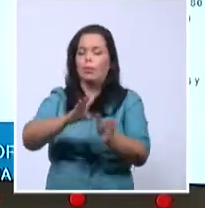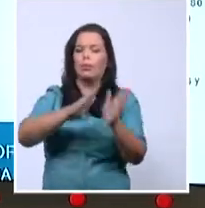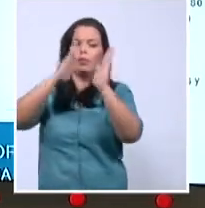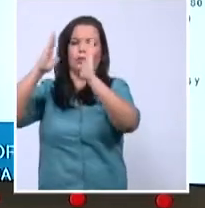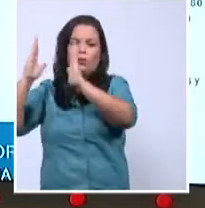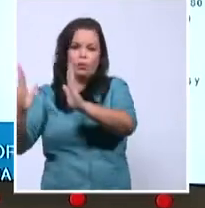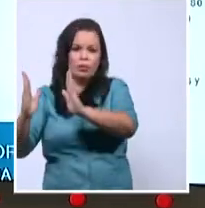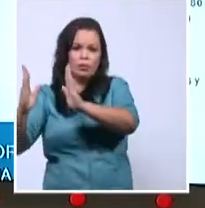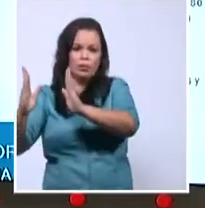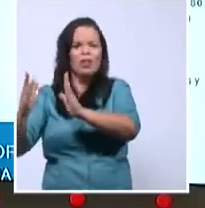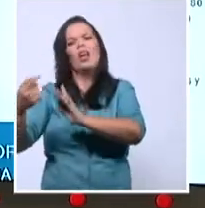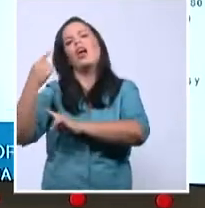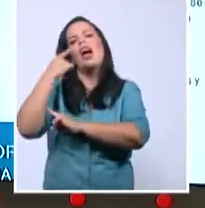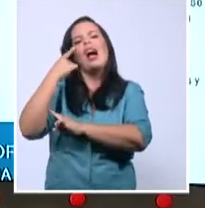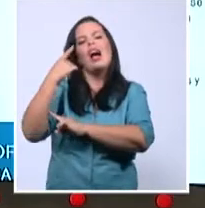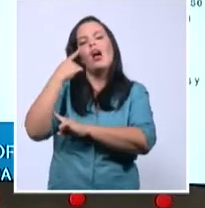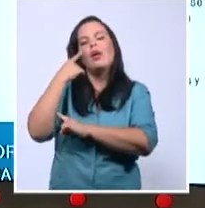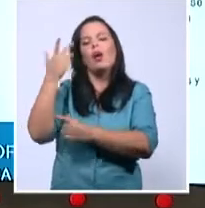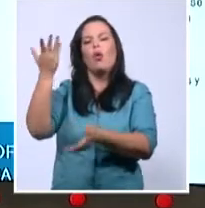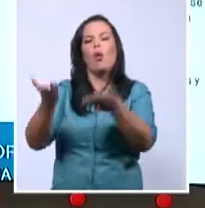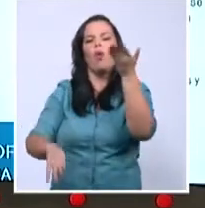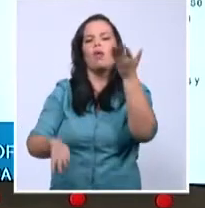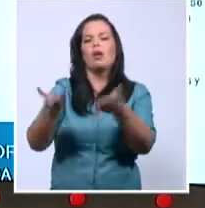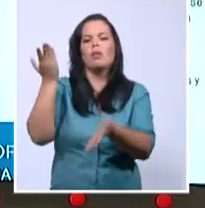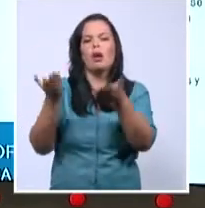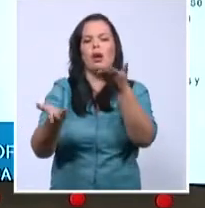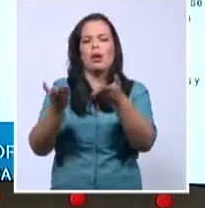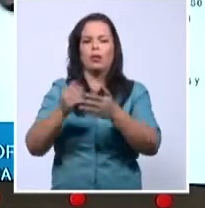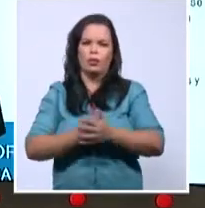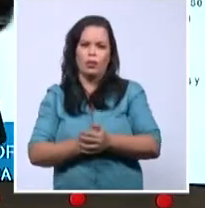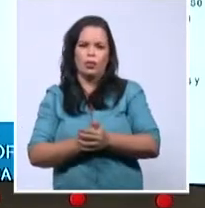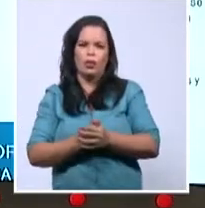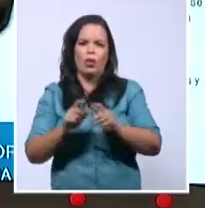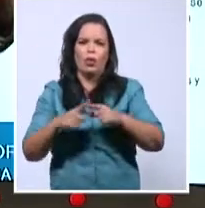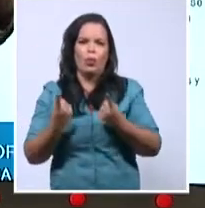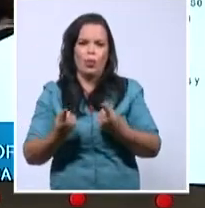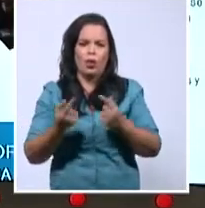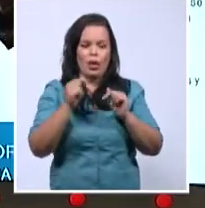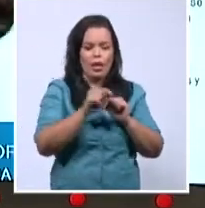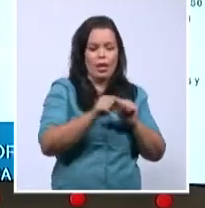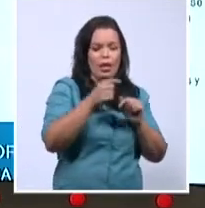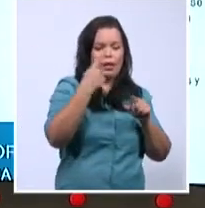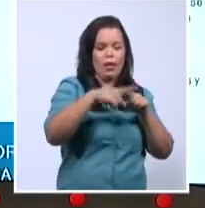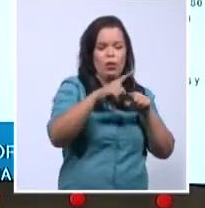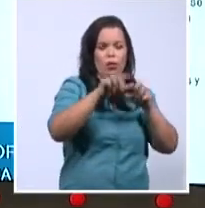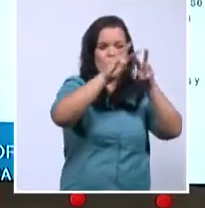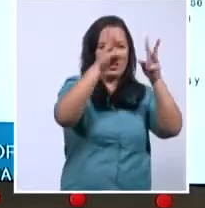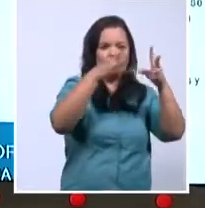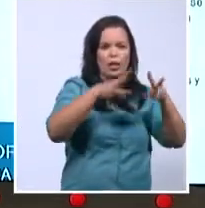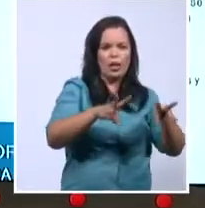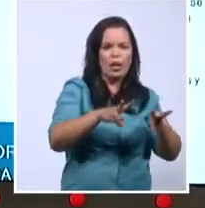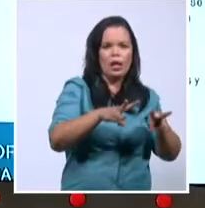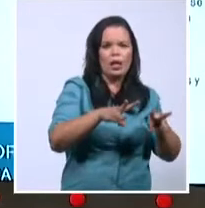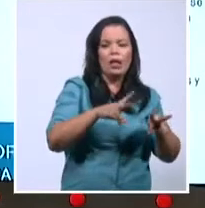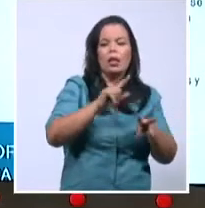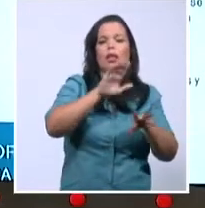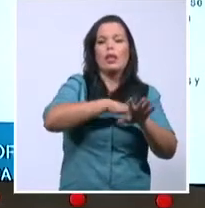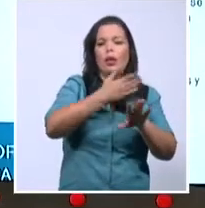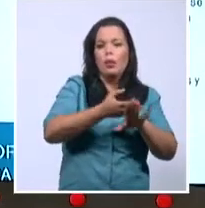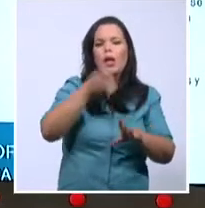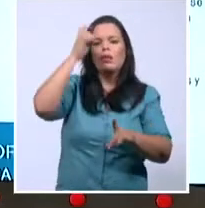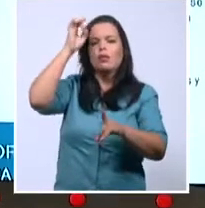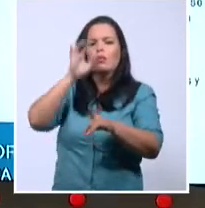de su municipio, y que entonces eso que están describiendo aquí, repito, y que hoy no existe, puedan moverlo a la realidad. Manténgase informado, que es muy